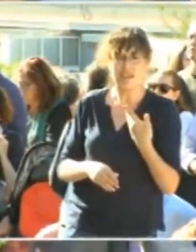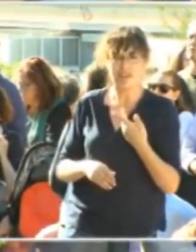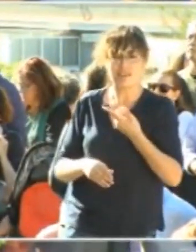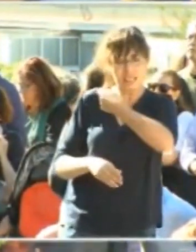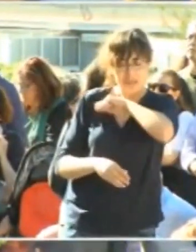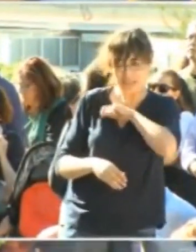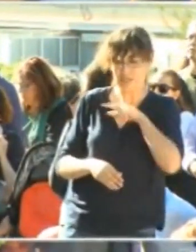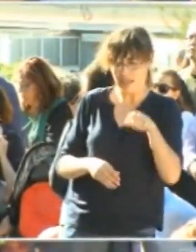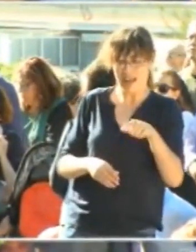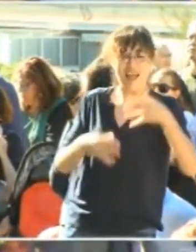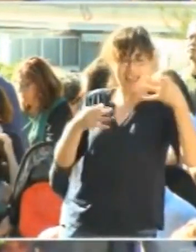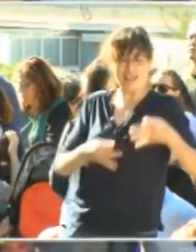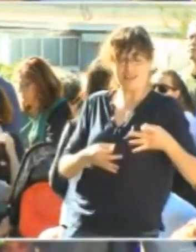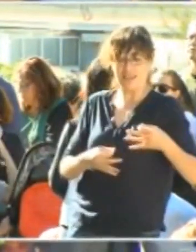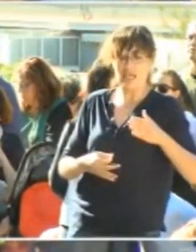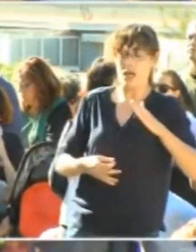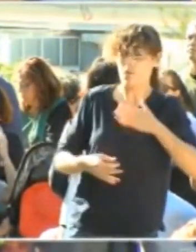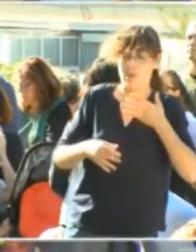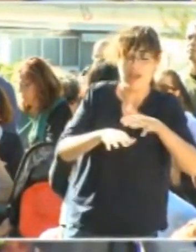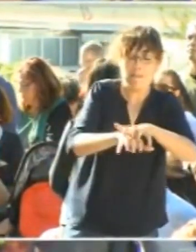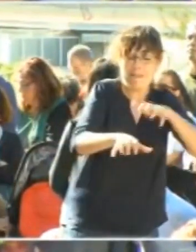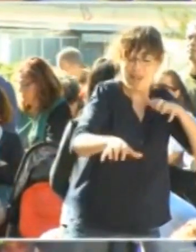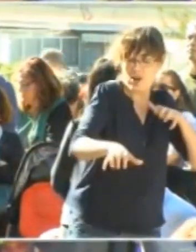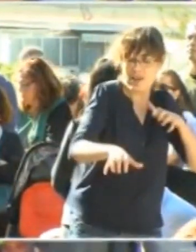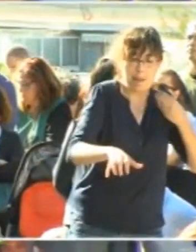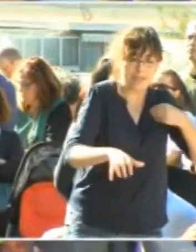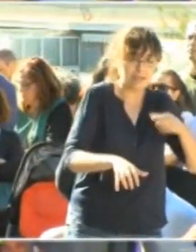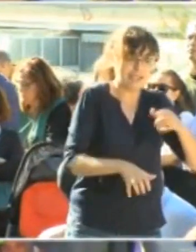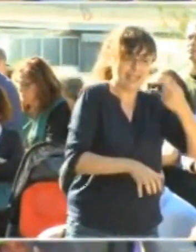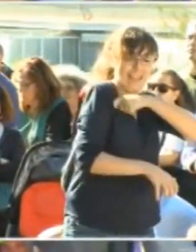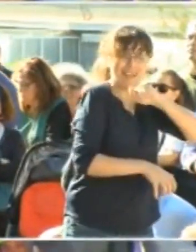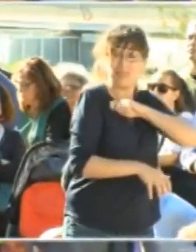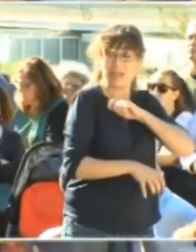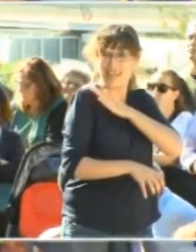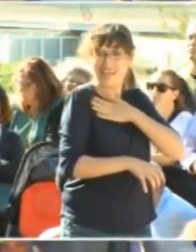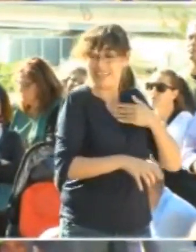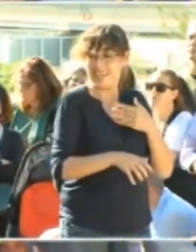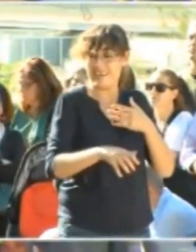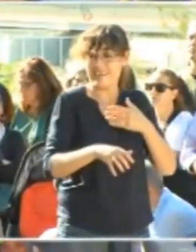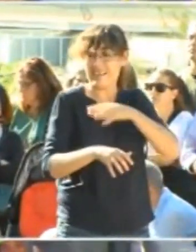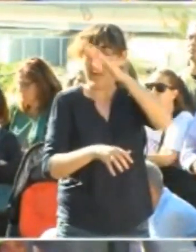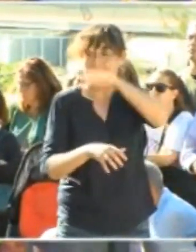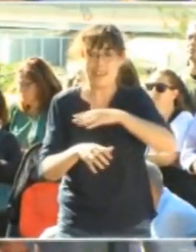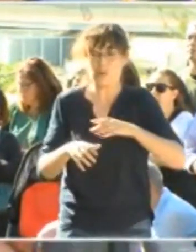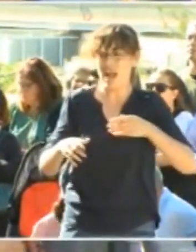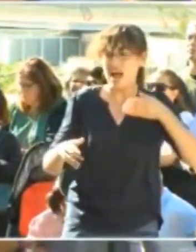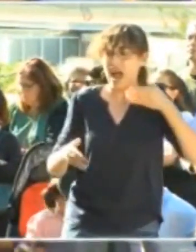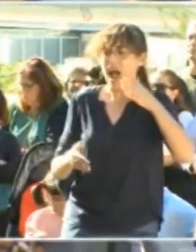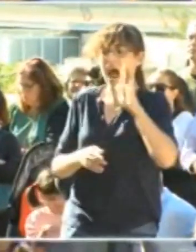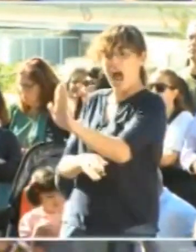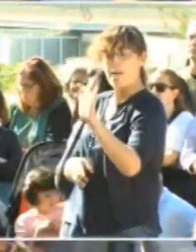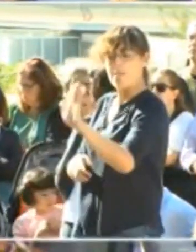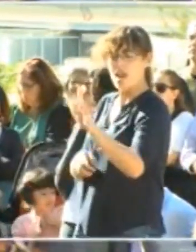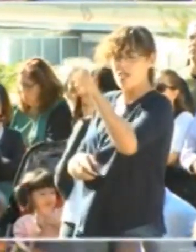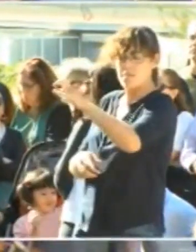seguramente esa españa sea mayoría frente a quienes quieren tener permanentemente la amenaza puesta sobre millones de personas